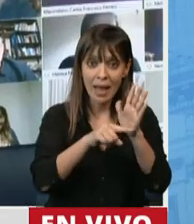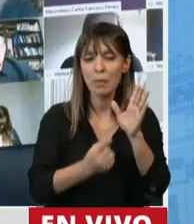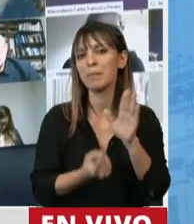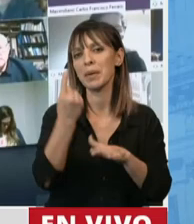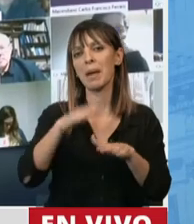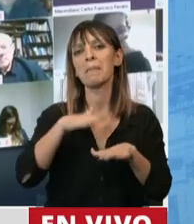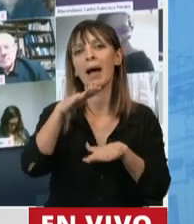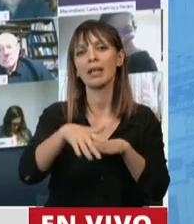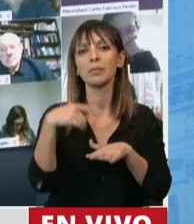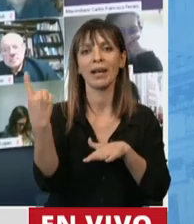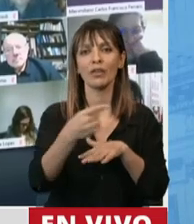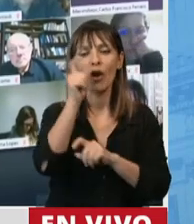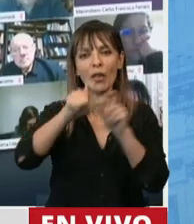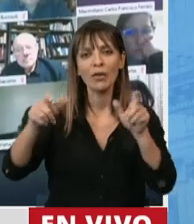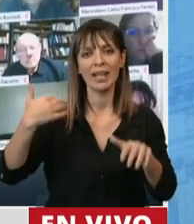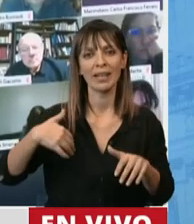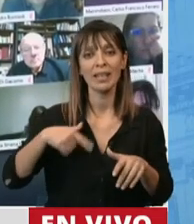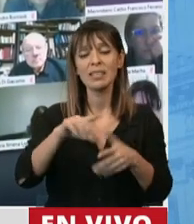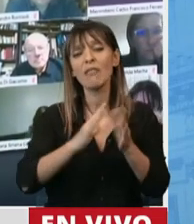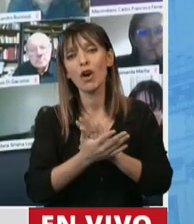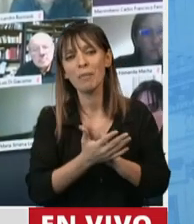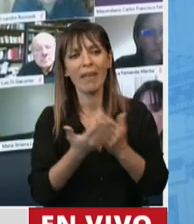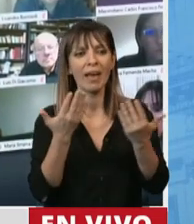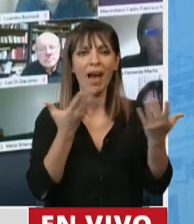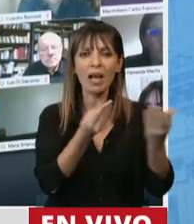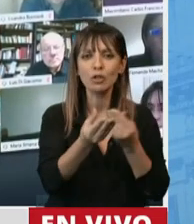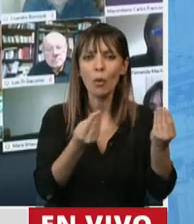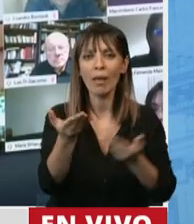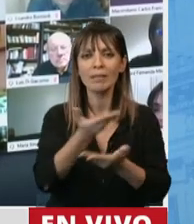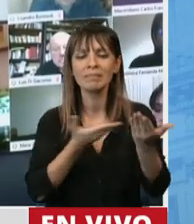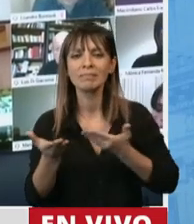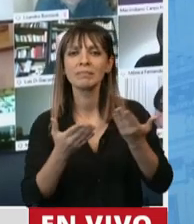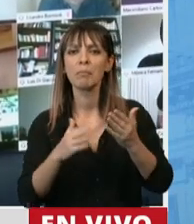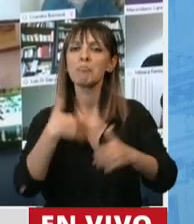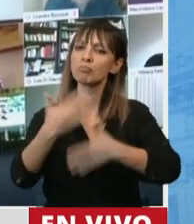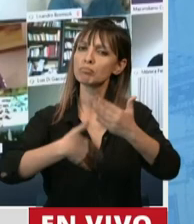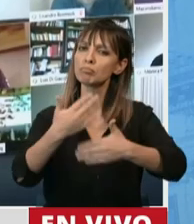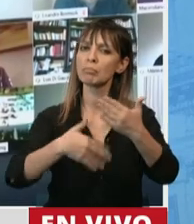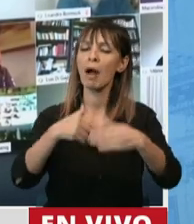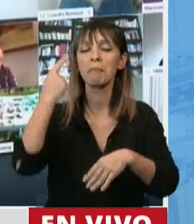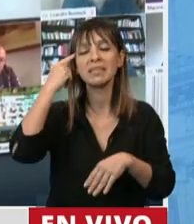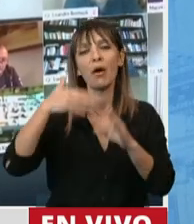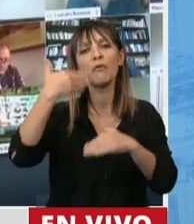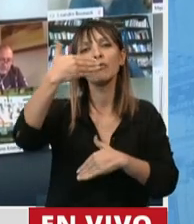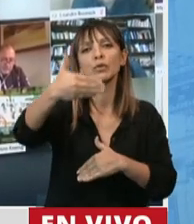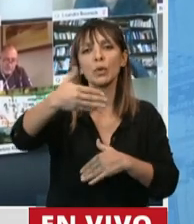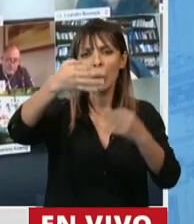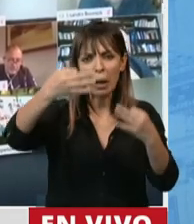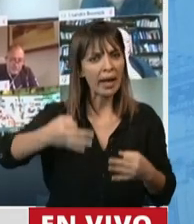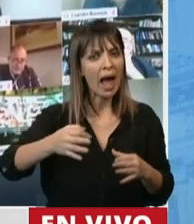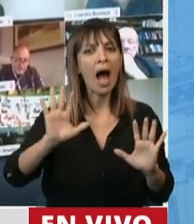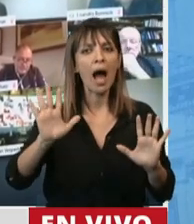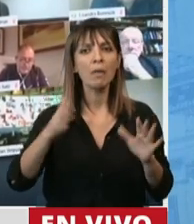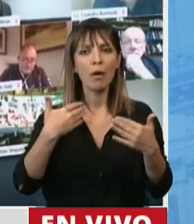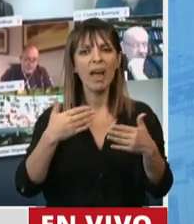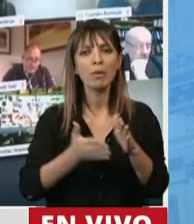los argentinos juntos y con estos gestos solidarios avancemos hacia poder tener un futuro cierto, real, de